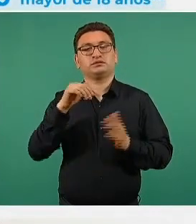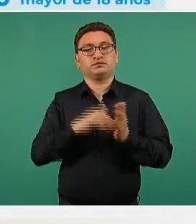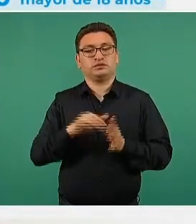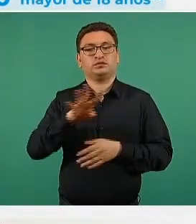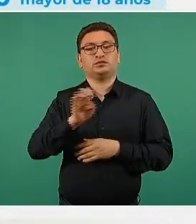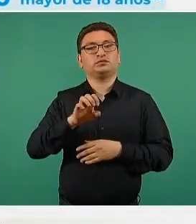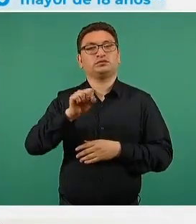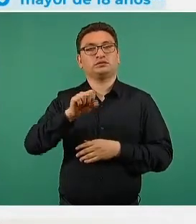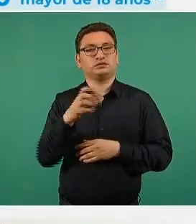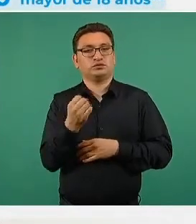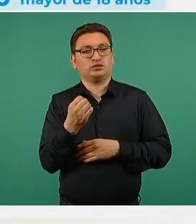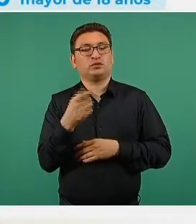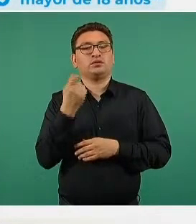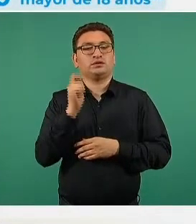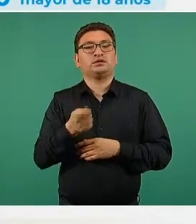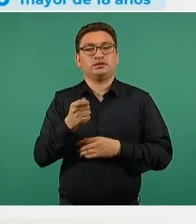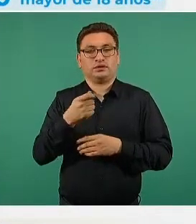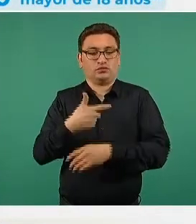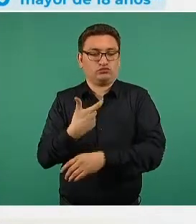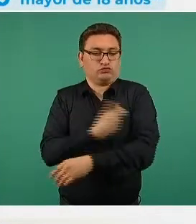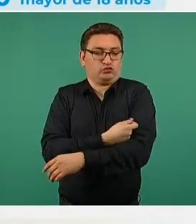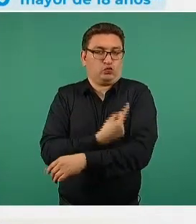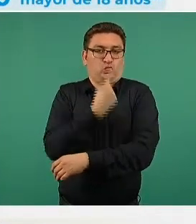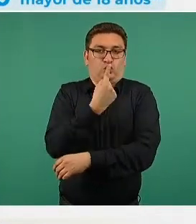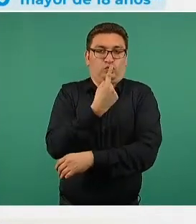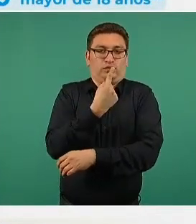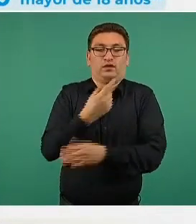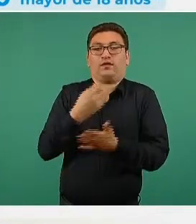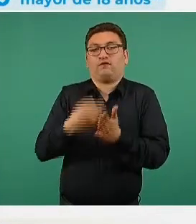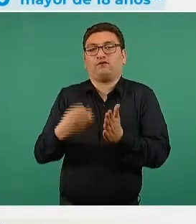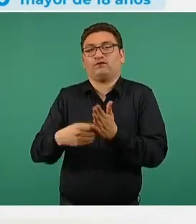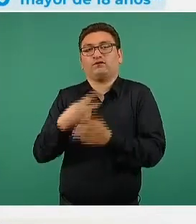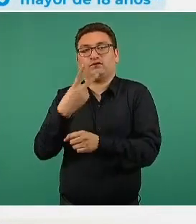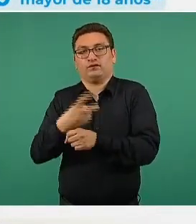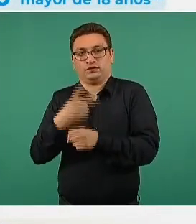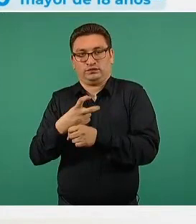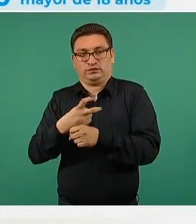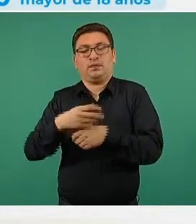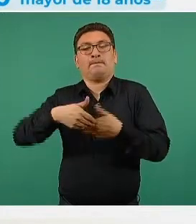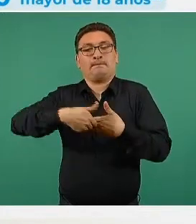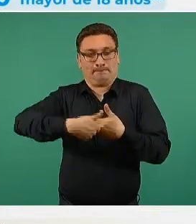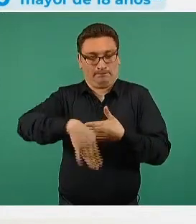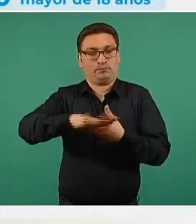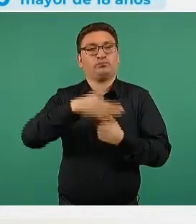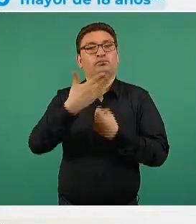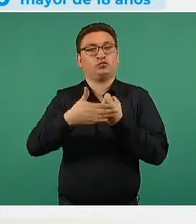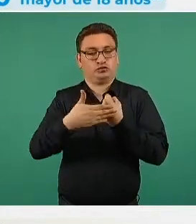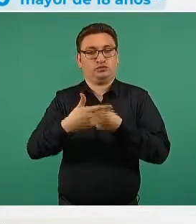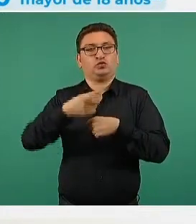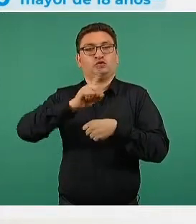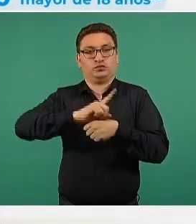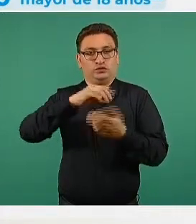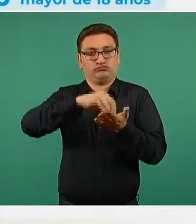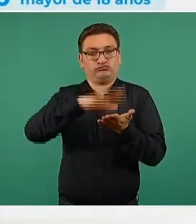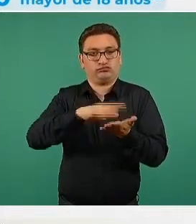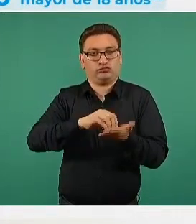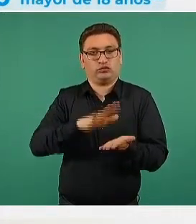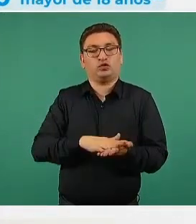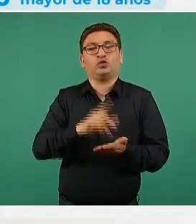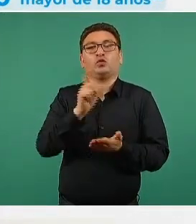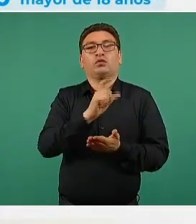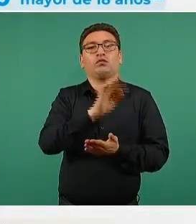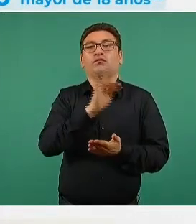8.516.469 personas que tienen medio esquema y que seguramente se estarán programando en los próximos días o cuando la fecha